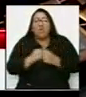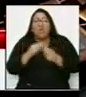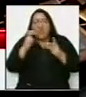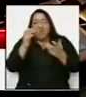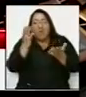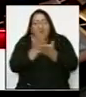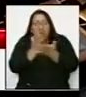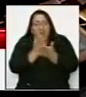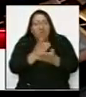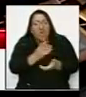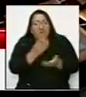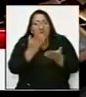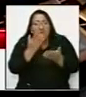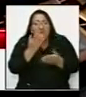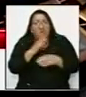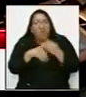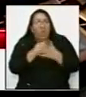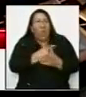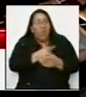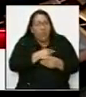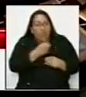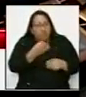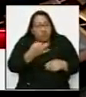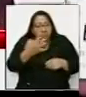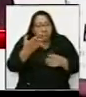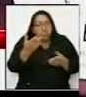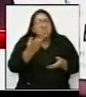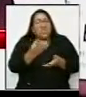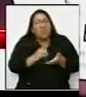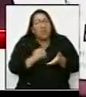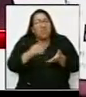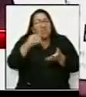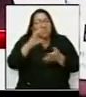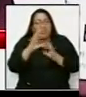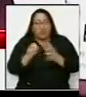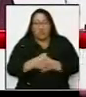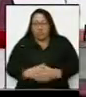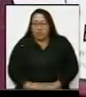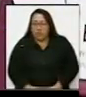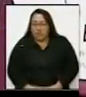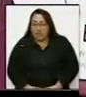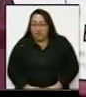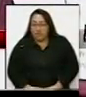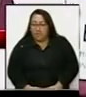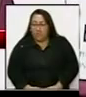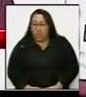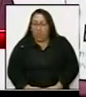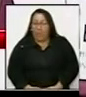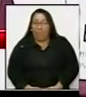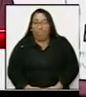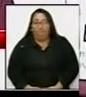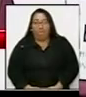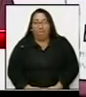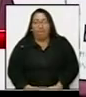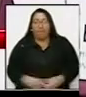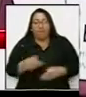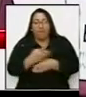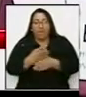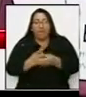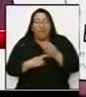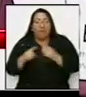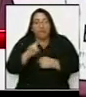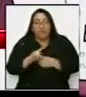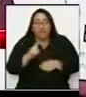académica, de la parte del caso, que este es un sistema que se usa